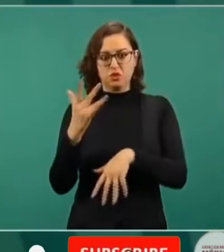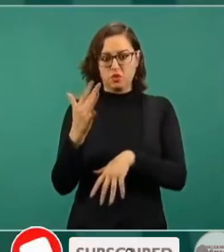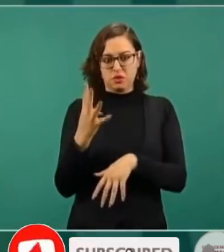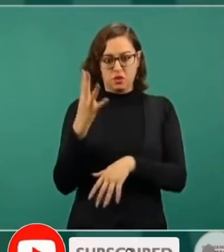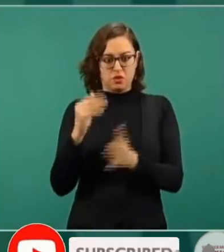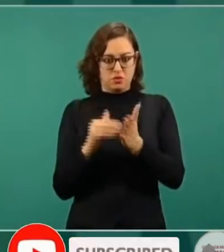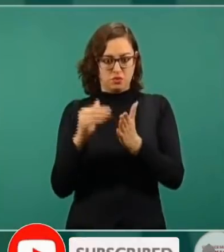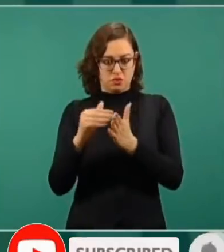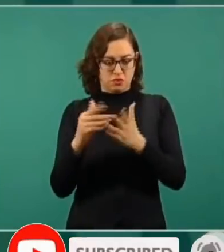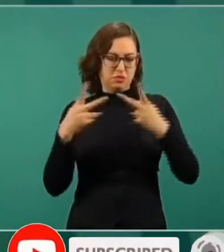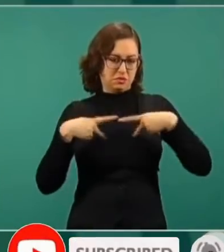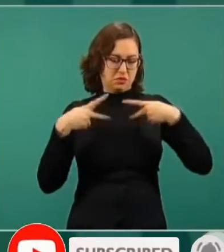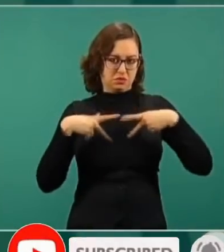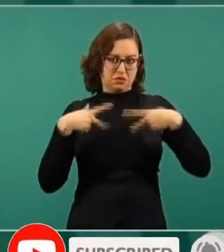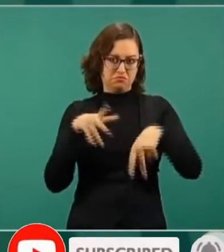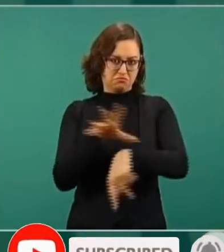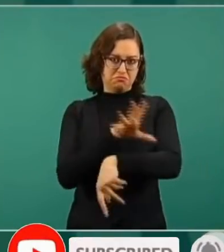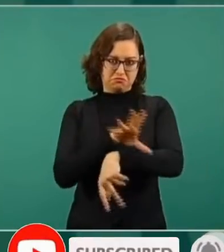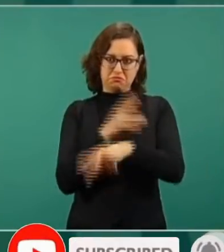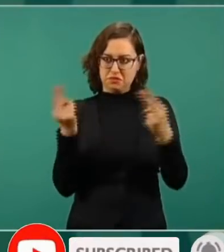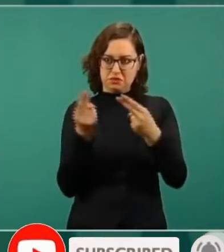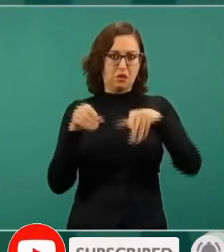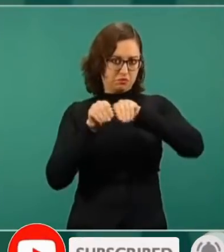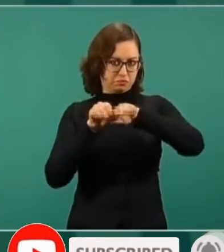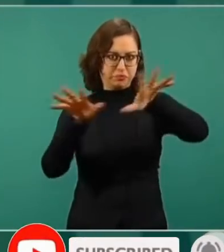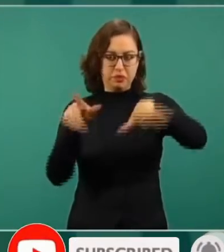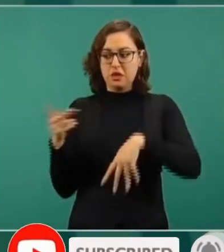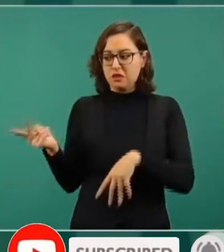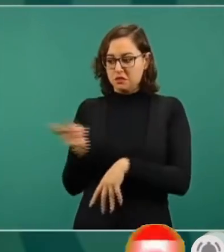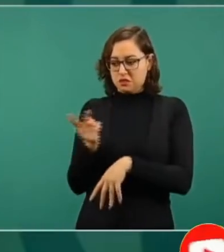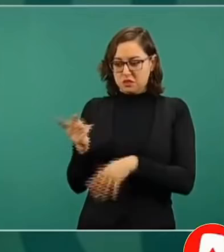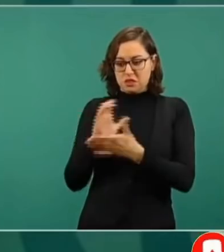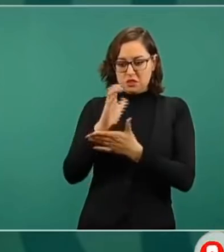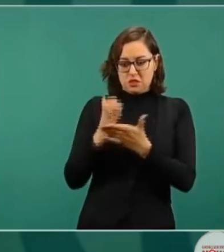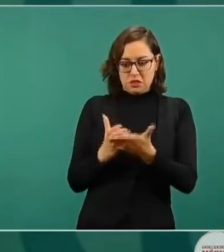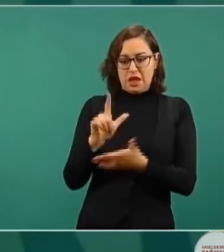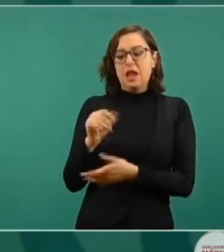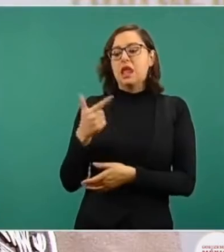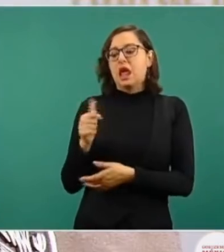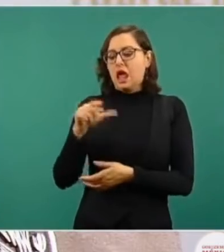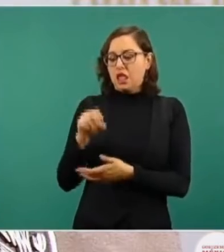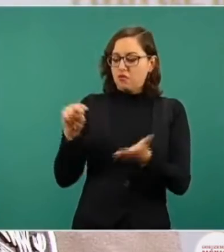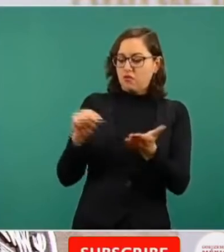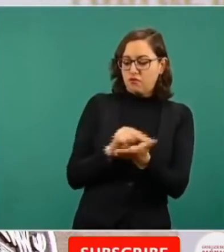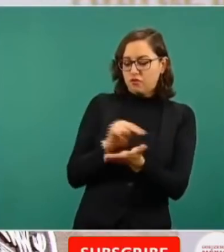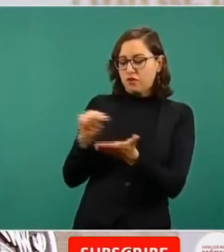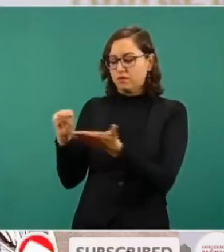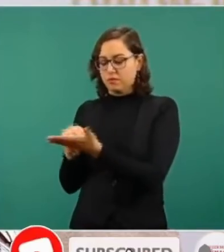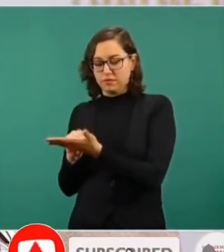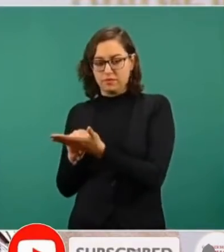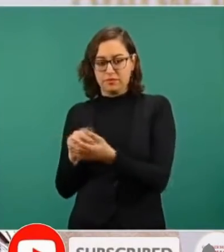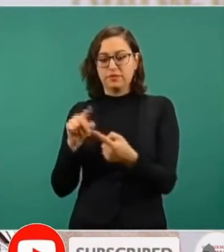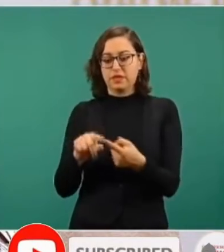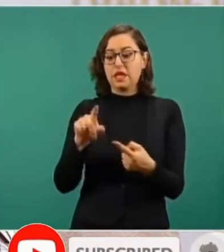millones de usuarios. En este contrato llamado legado, en el cual Generación,